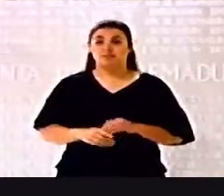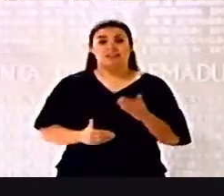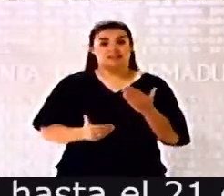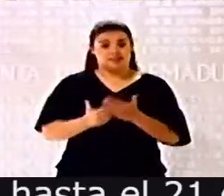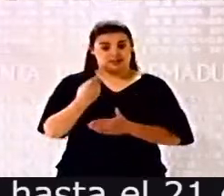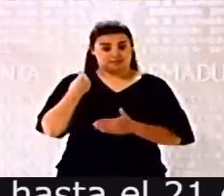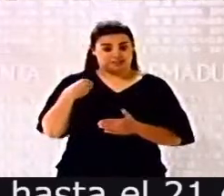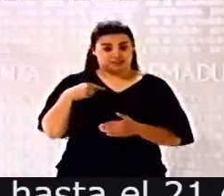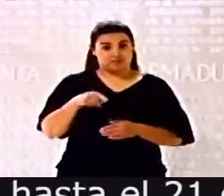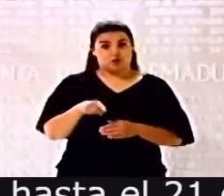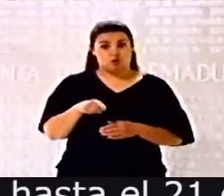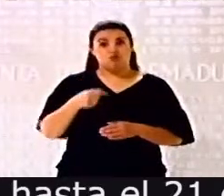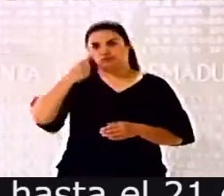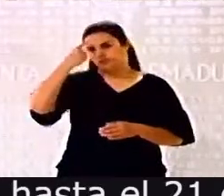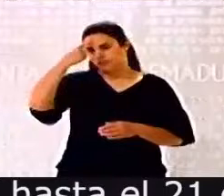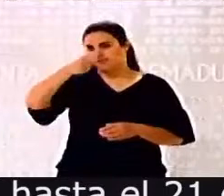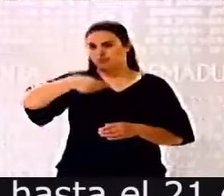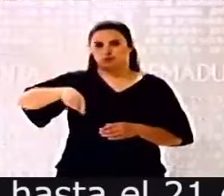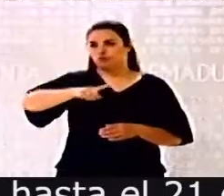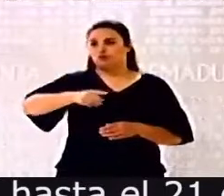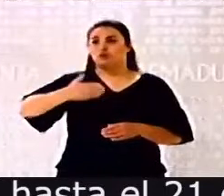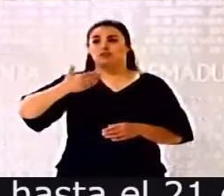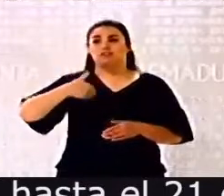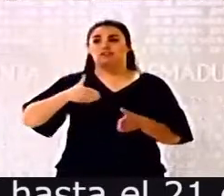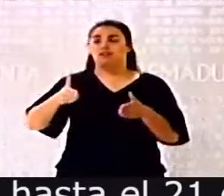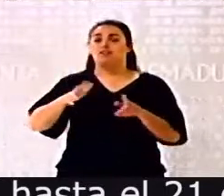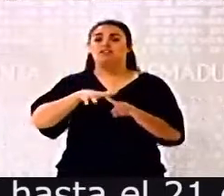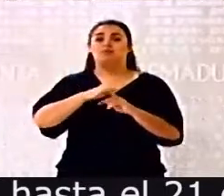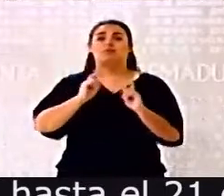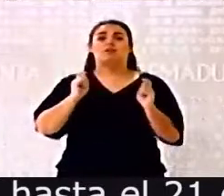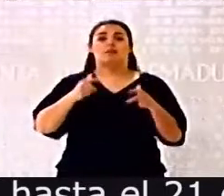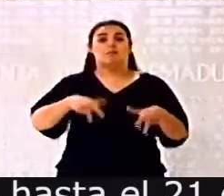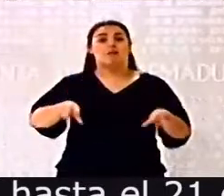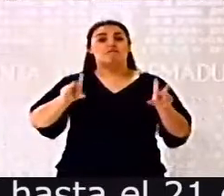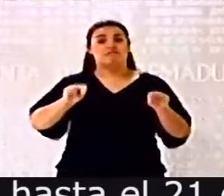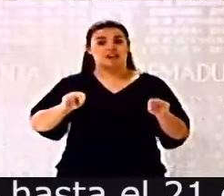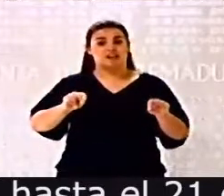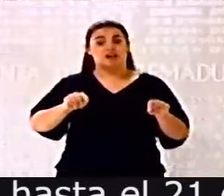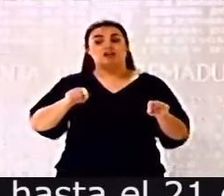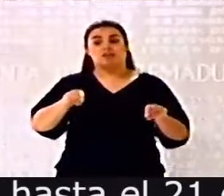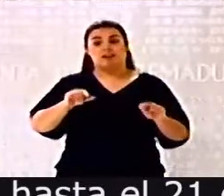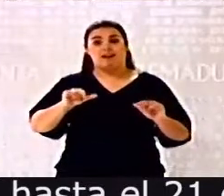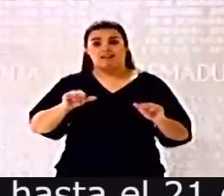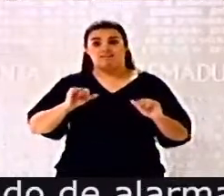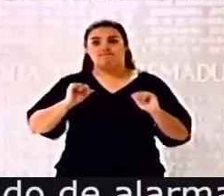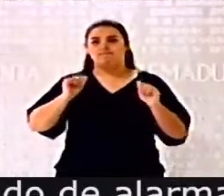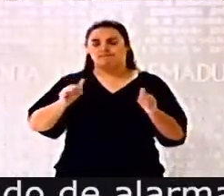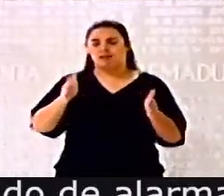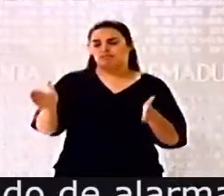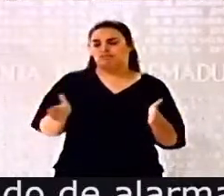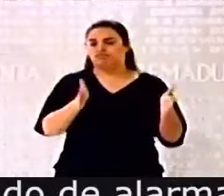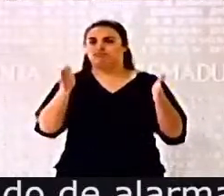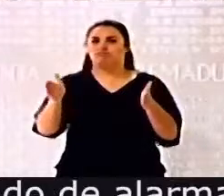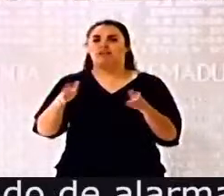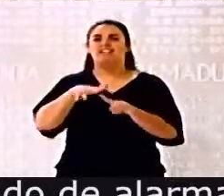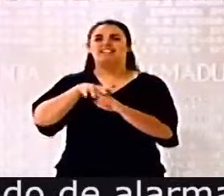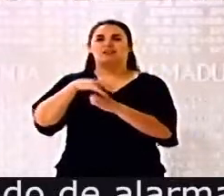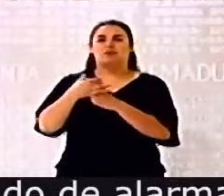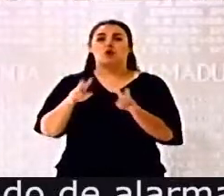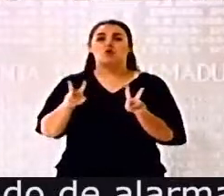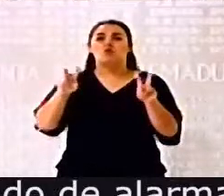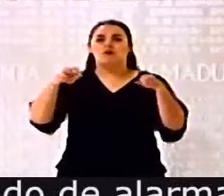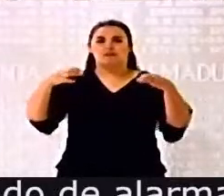que, como saben ustedes, finaliza el estado de alarma y entonces pasaremos al estado de